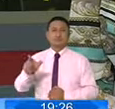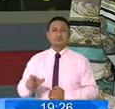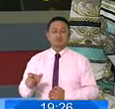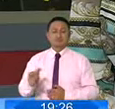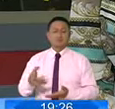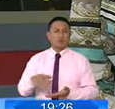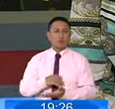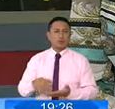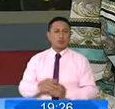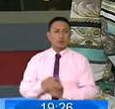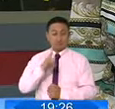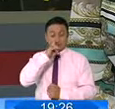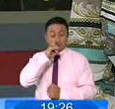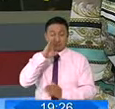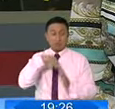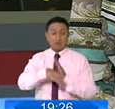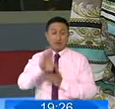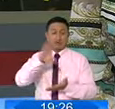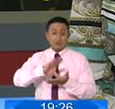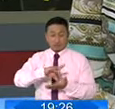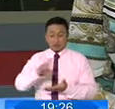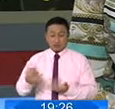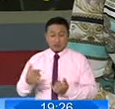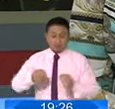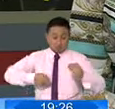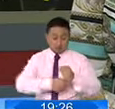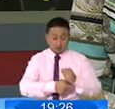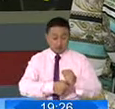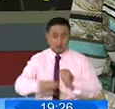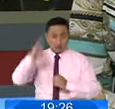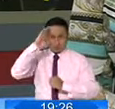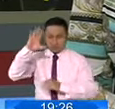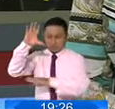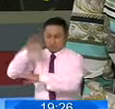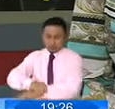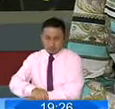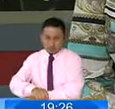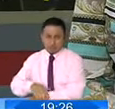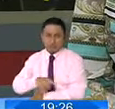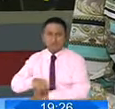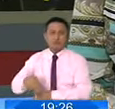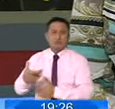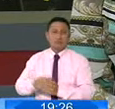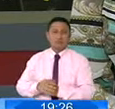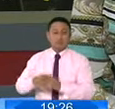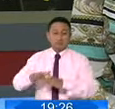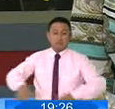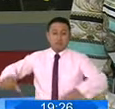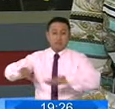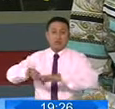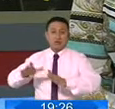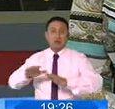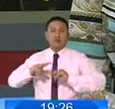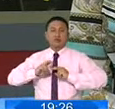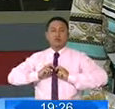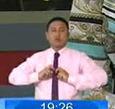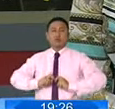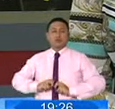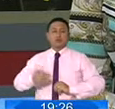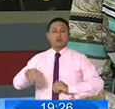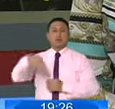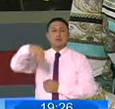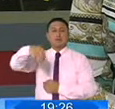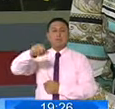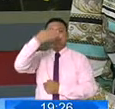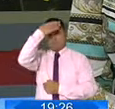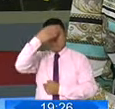haber asesinado a un empleado del Banco Central fue detenido por la policía. El presunto homicida descansaba en un terreno baldío ubicado en el sector de La Marín,